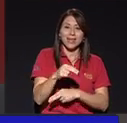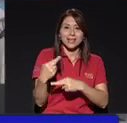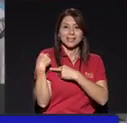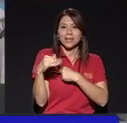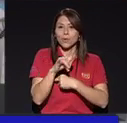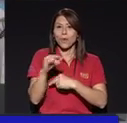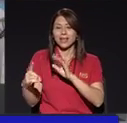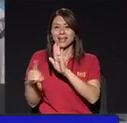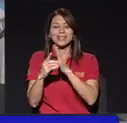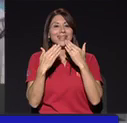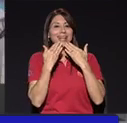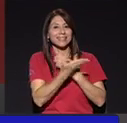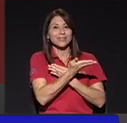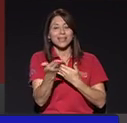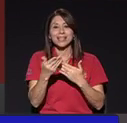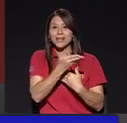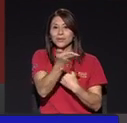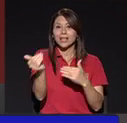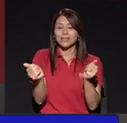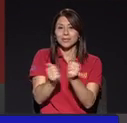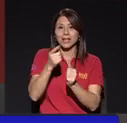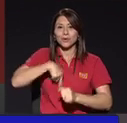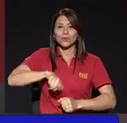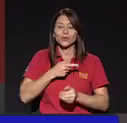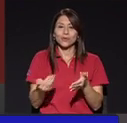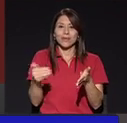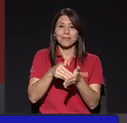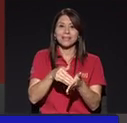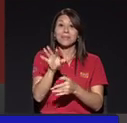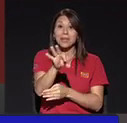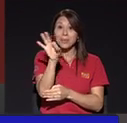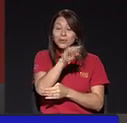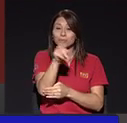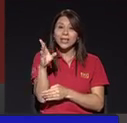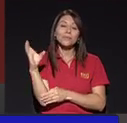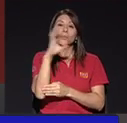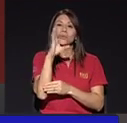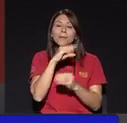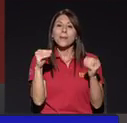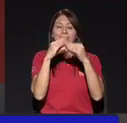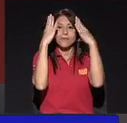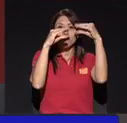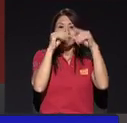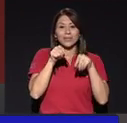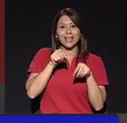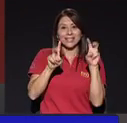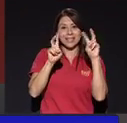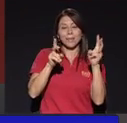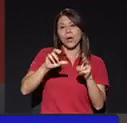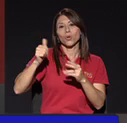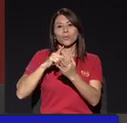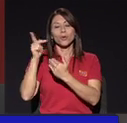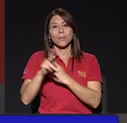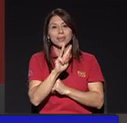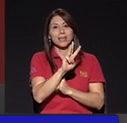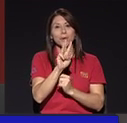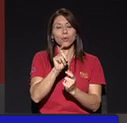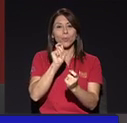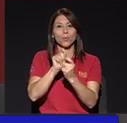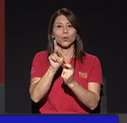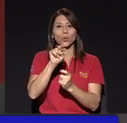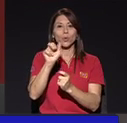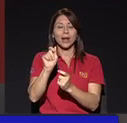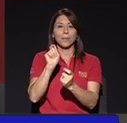gracias a ustedes por acompañarnos y a ustedes por estar con nosotros una vez más. Le invito a buscar más información sobre este y otros programas en